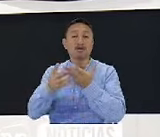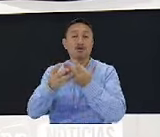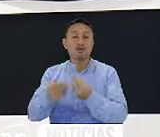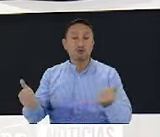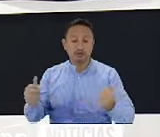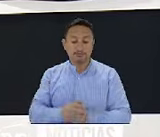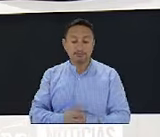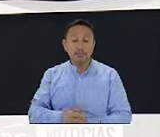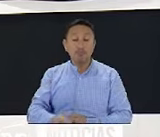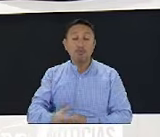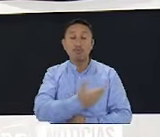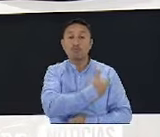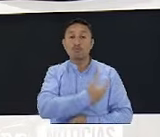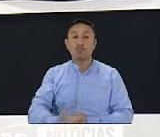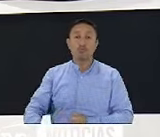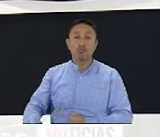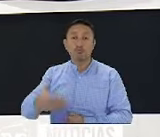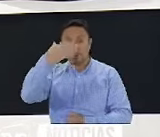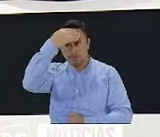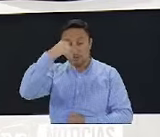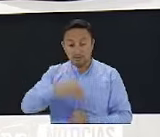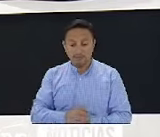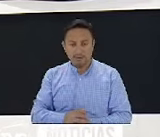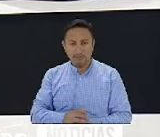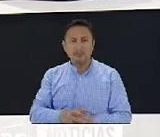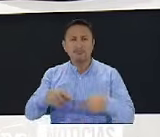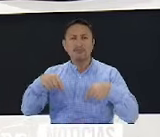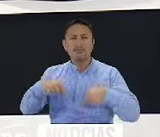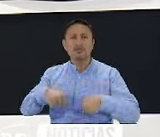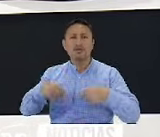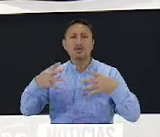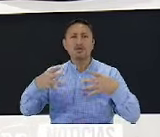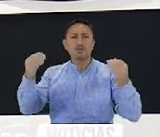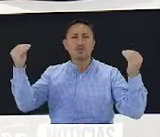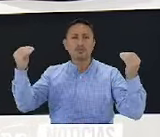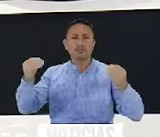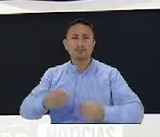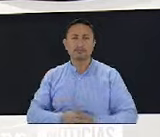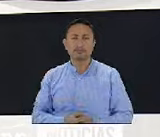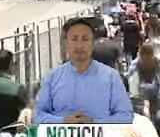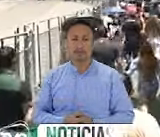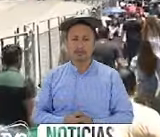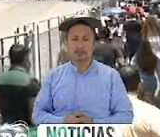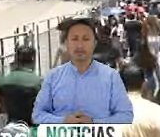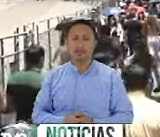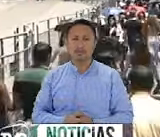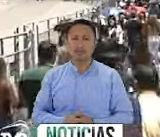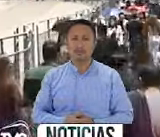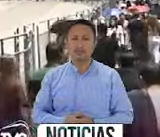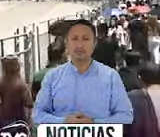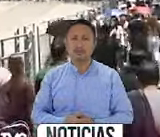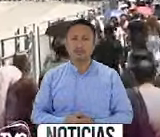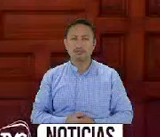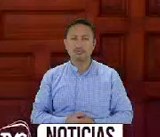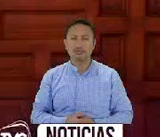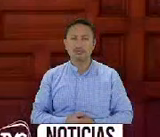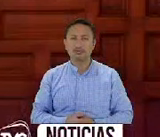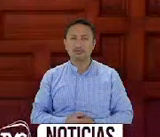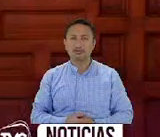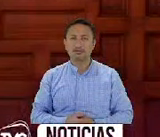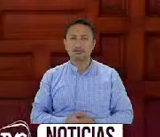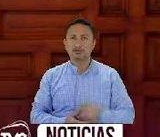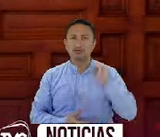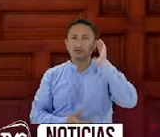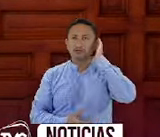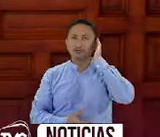de la República, Noboa, para hacerle frente a los cortes de energía eléctrica. Una nueva propuesta surge desde el presidente